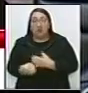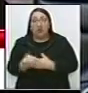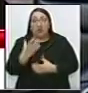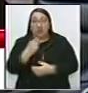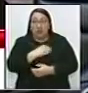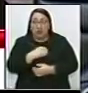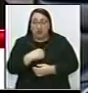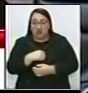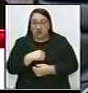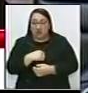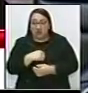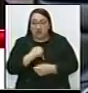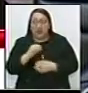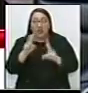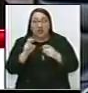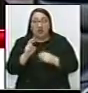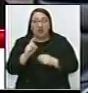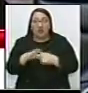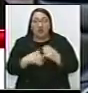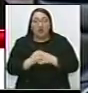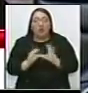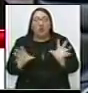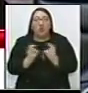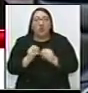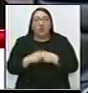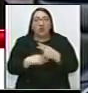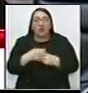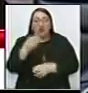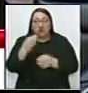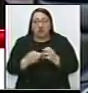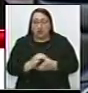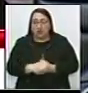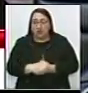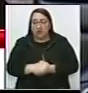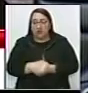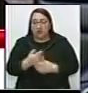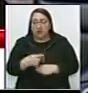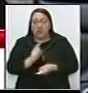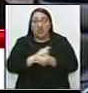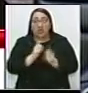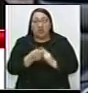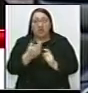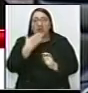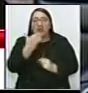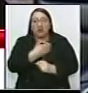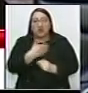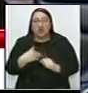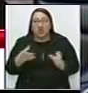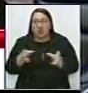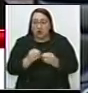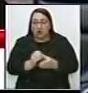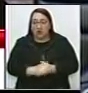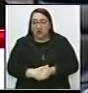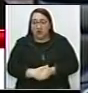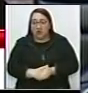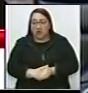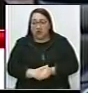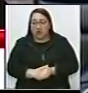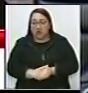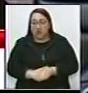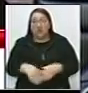Ejecutivo en el tema de la Junta Nacional de Justicia, se ha cambiado quién preside esta Junta. Se ha